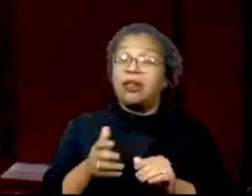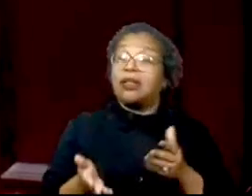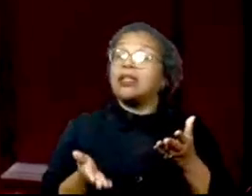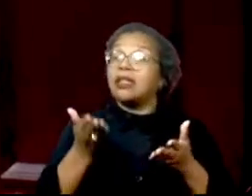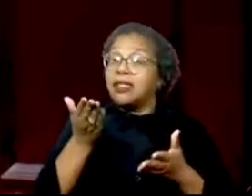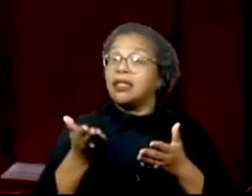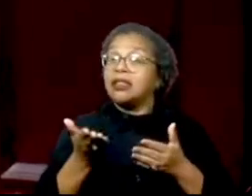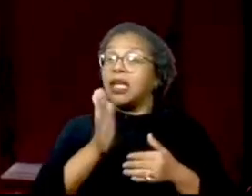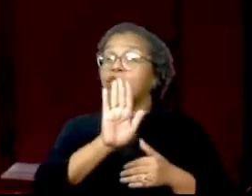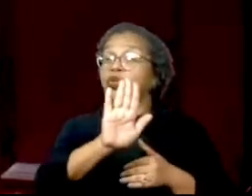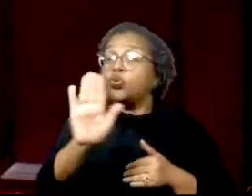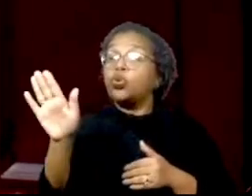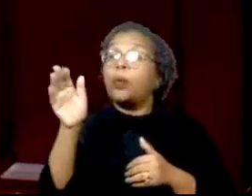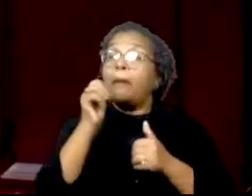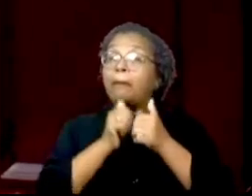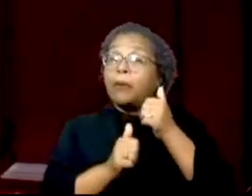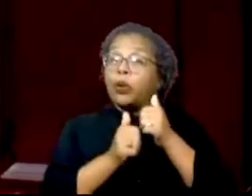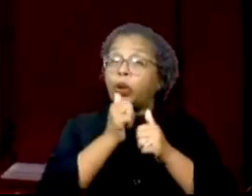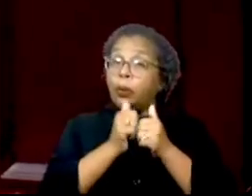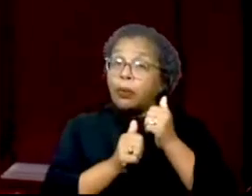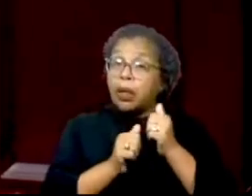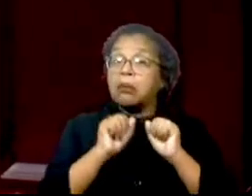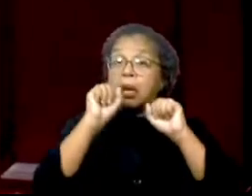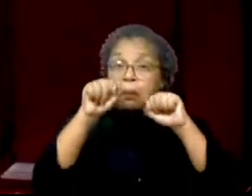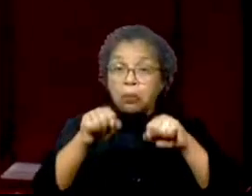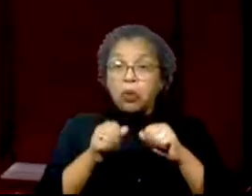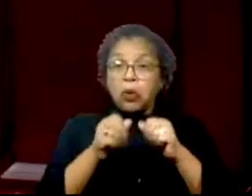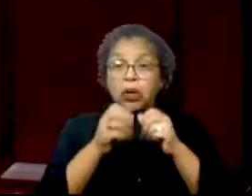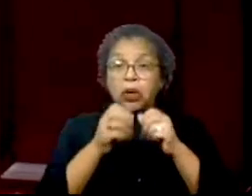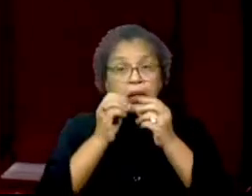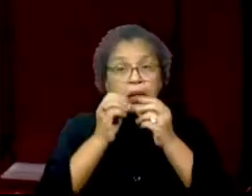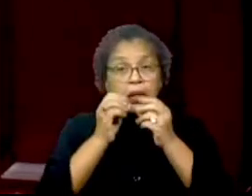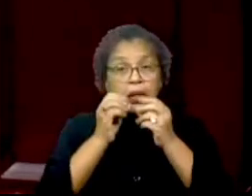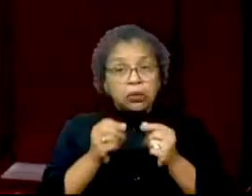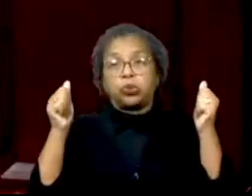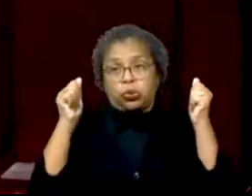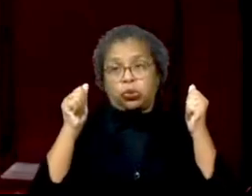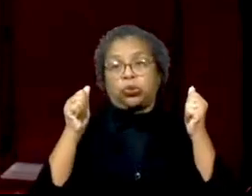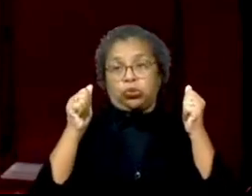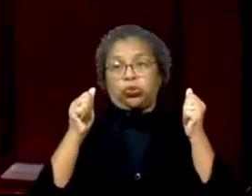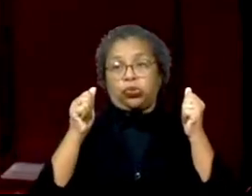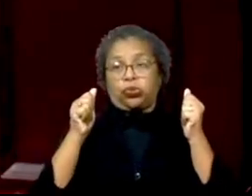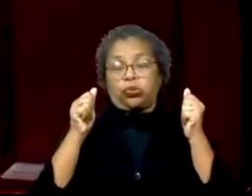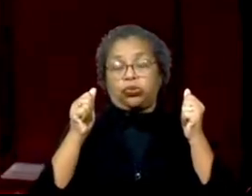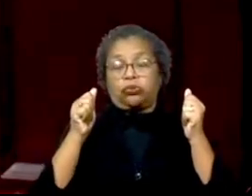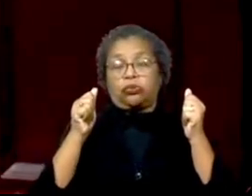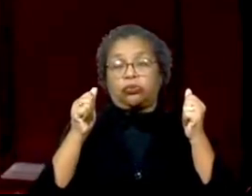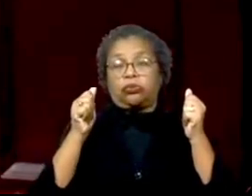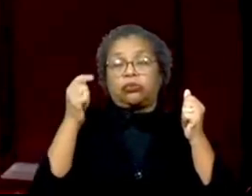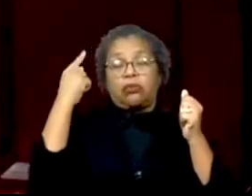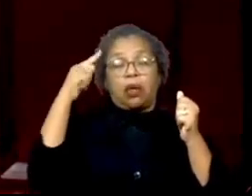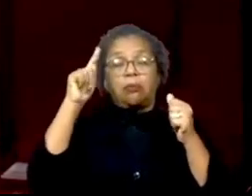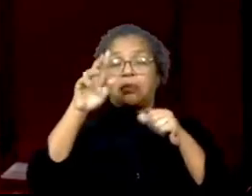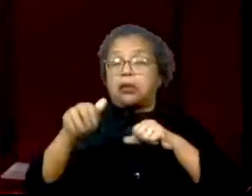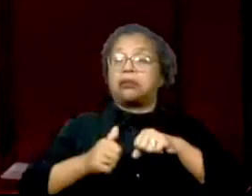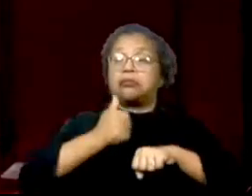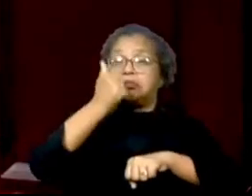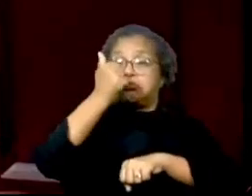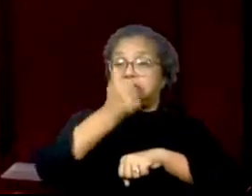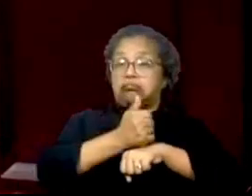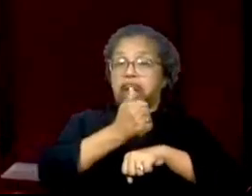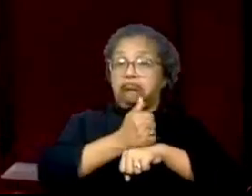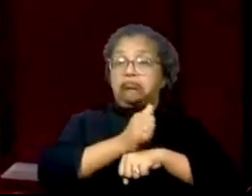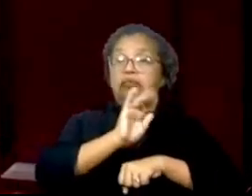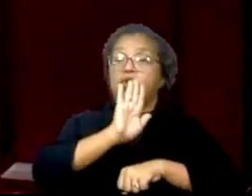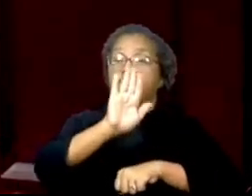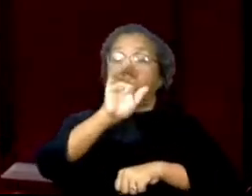problema interno que tiene el Partido Revolucionario Moderno para designar una autoridad